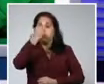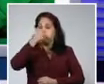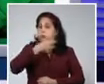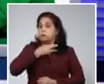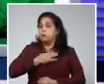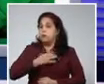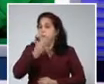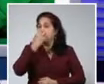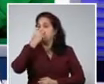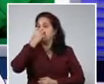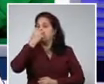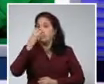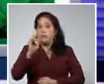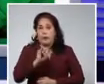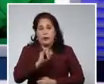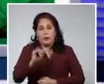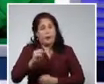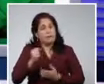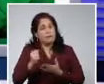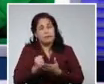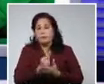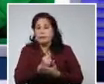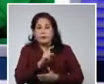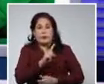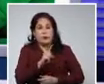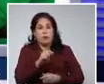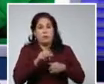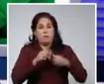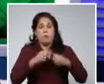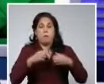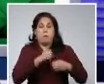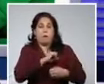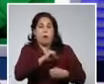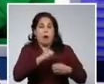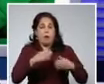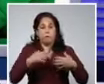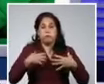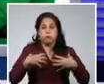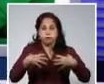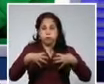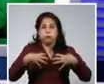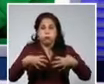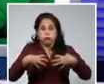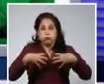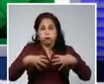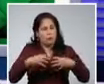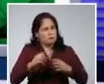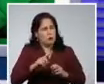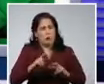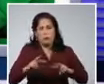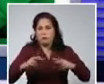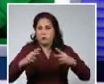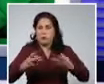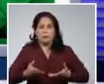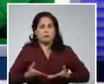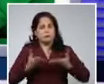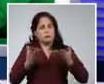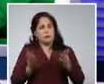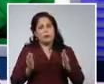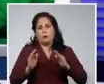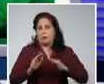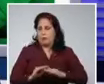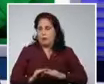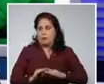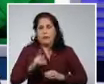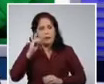ventilarlo, y lamentablemente hace una parada cardíaca de la cual no fue posible recuperarlo a pesar de las